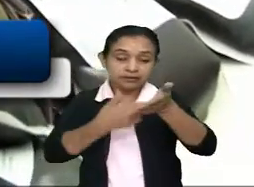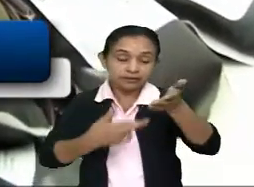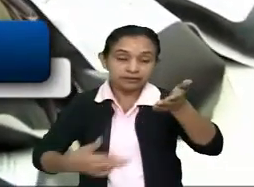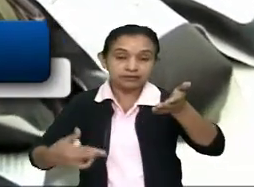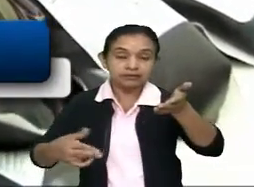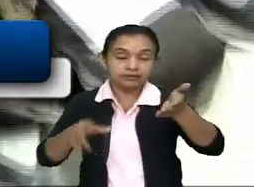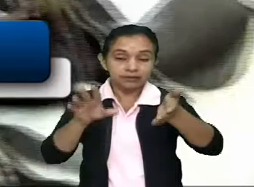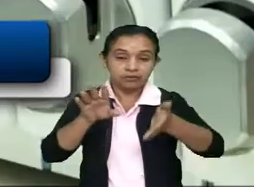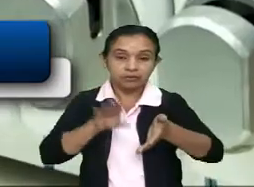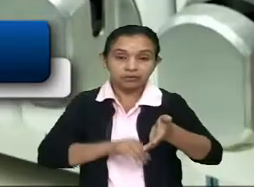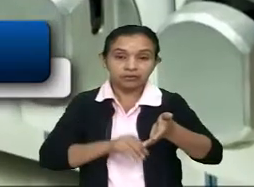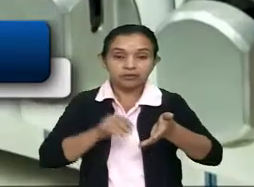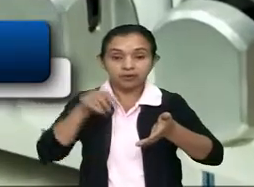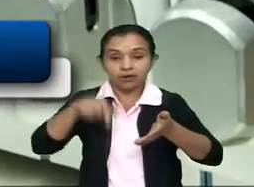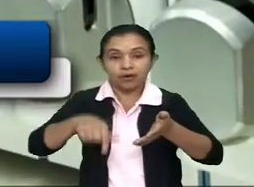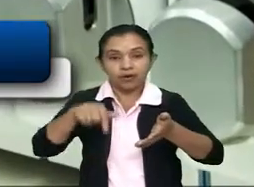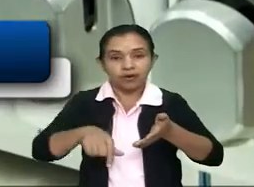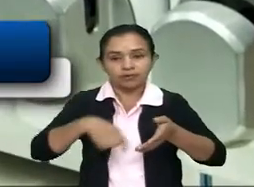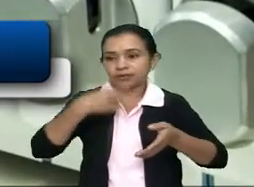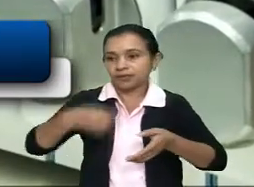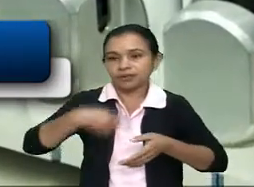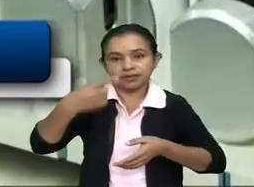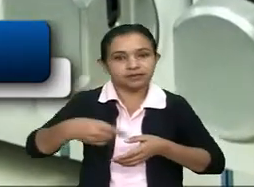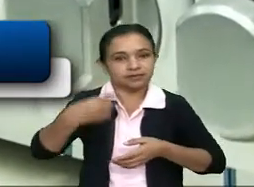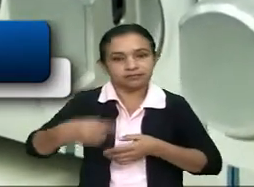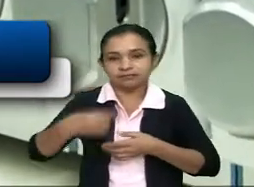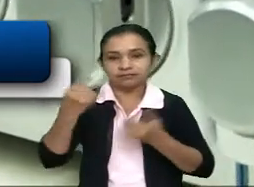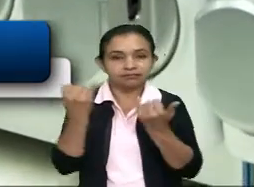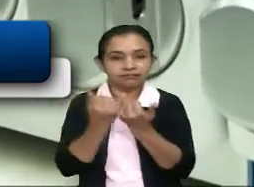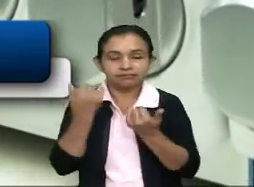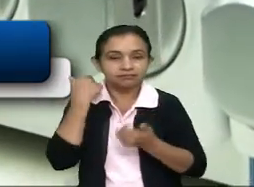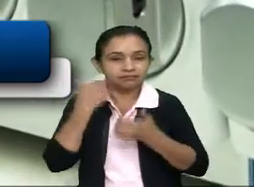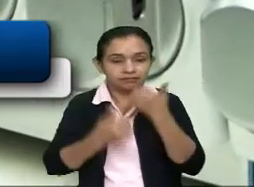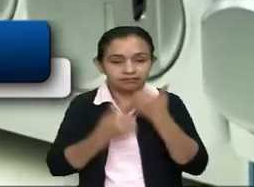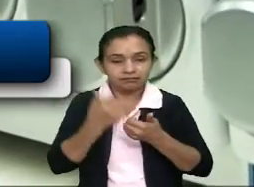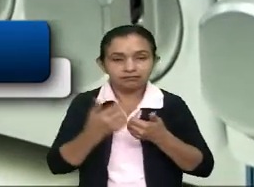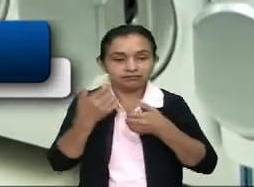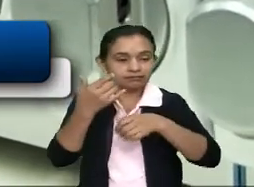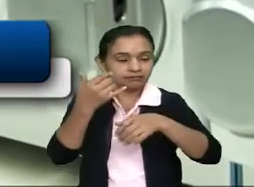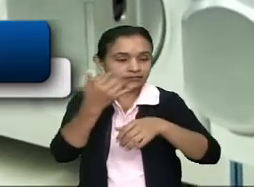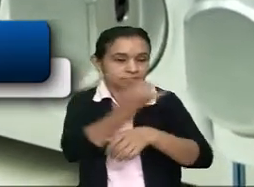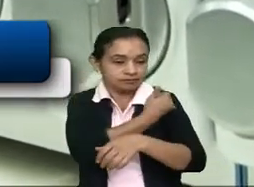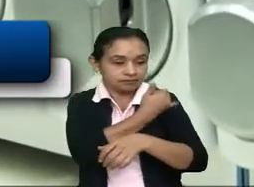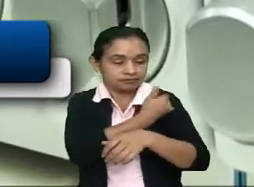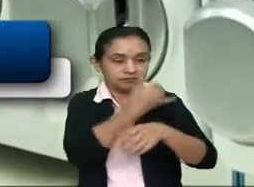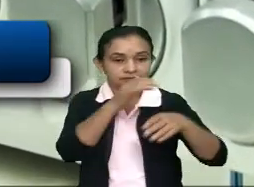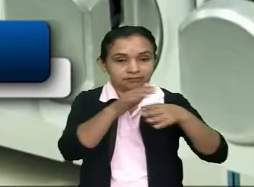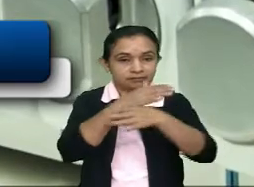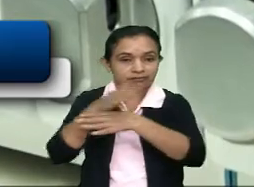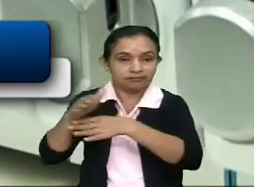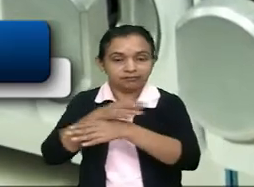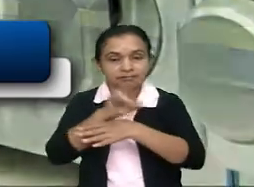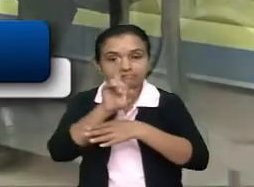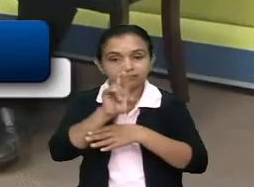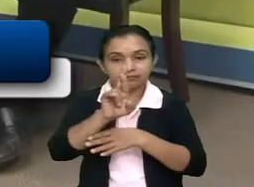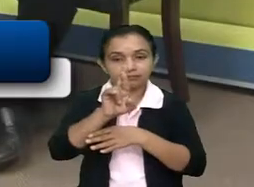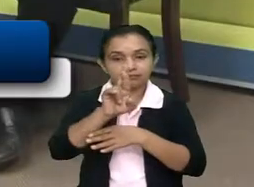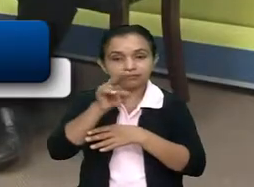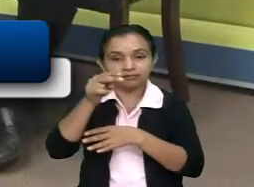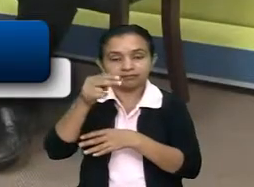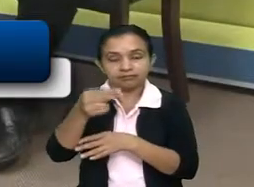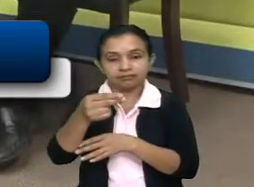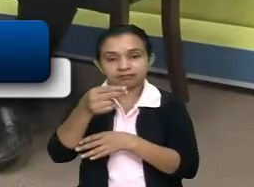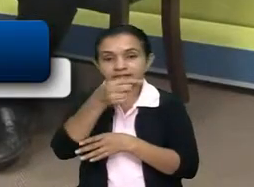está hablando del proceso diario todos los días tenemos alguna emergencia en uno o varios hospitales solicitando rh negativo entonces siempre